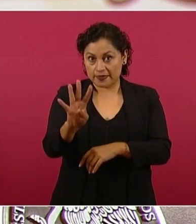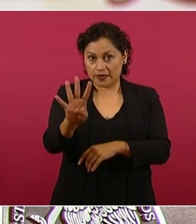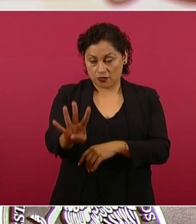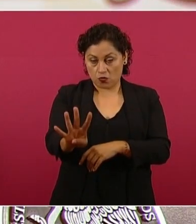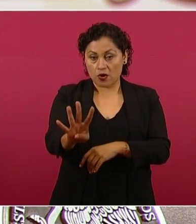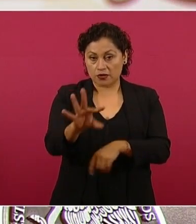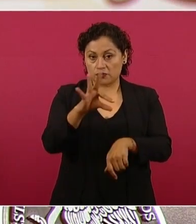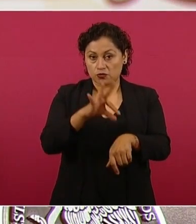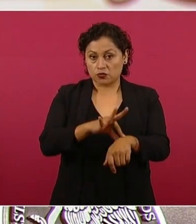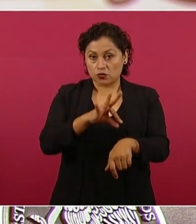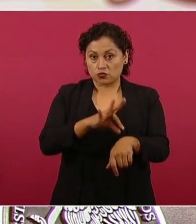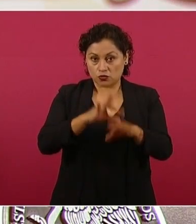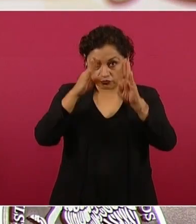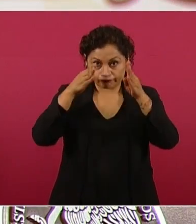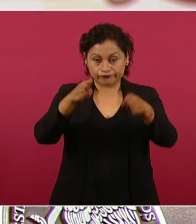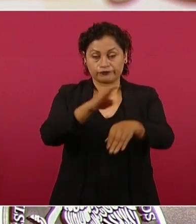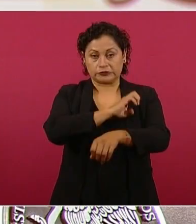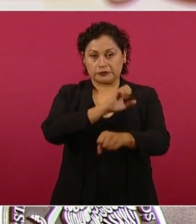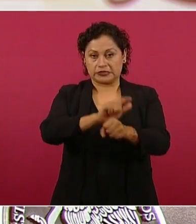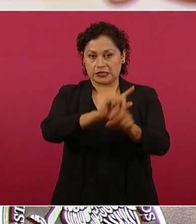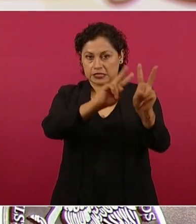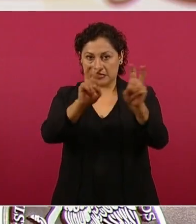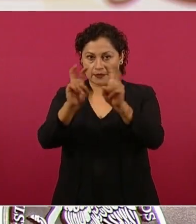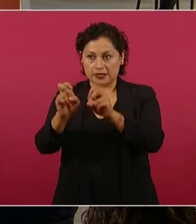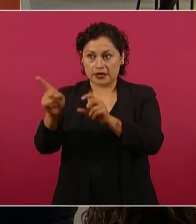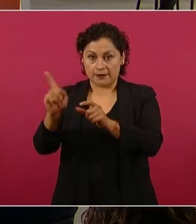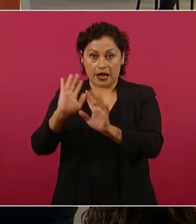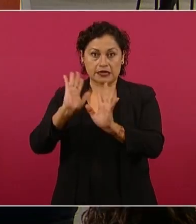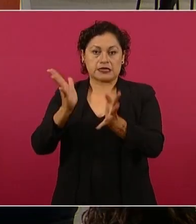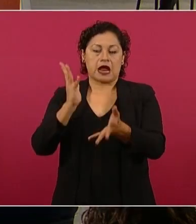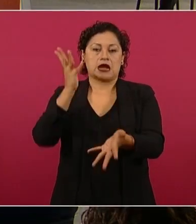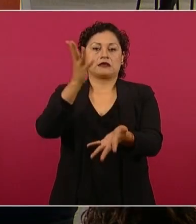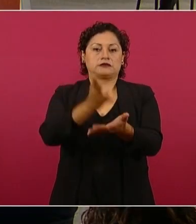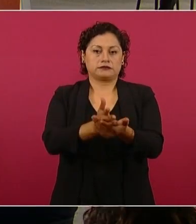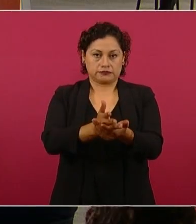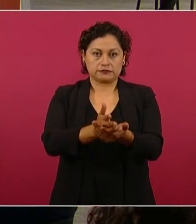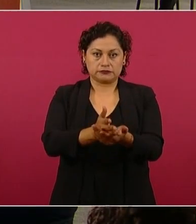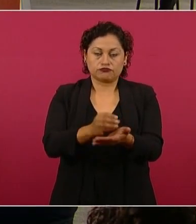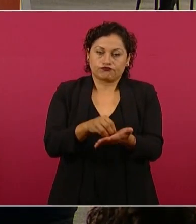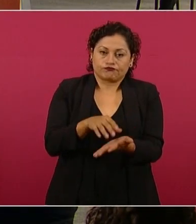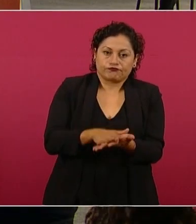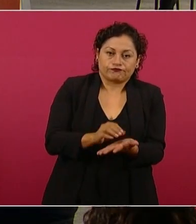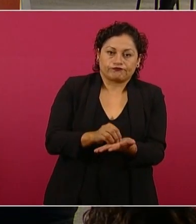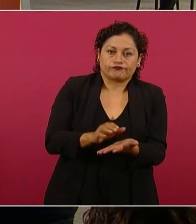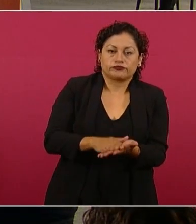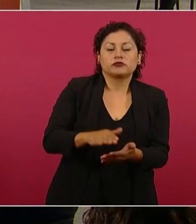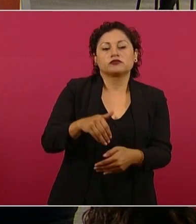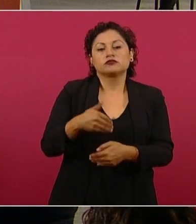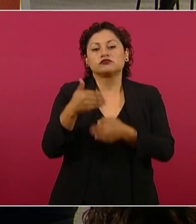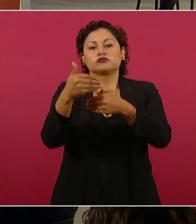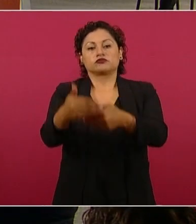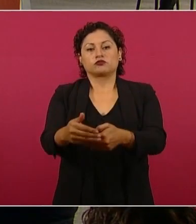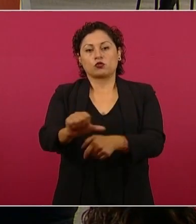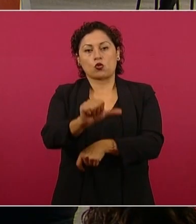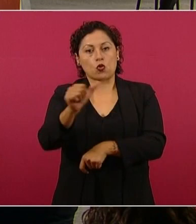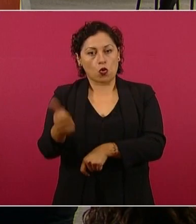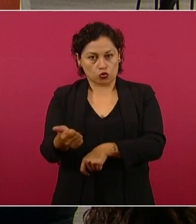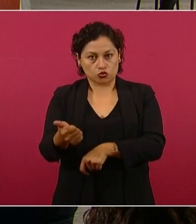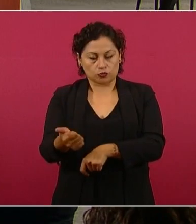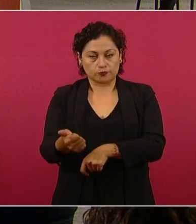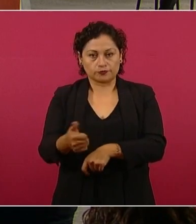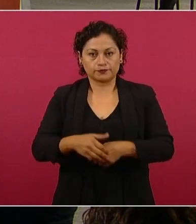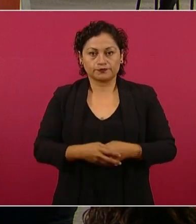4,494 médicos especialistas que sí acudieron, ya fueron acreditados para la siguiente etapa del proceso. ¿En dónde estamos ahora? Bueno,